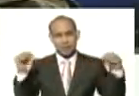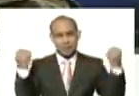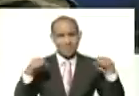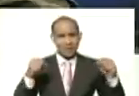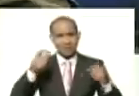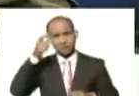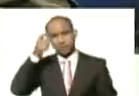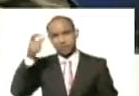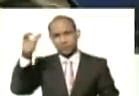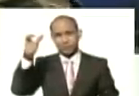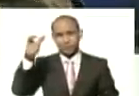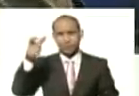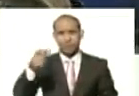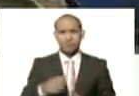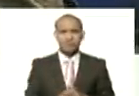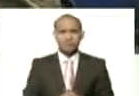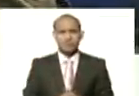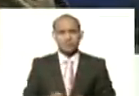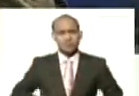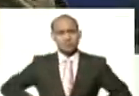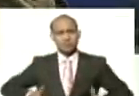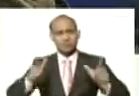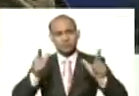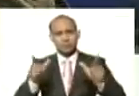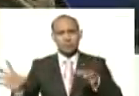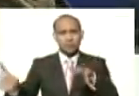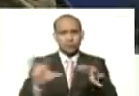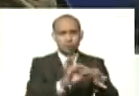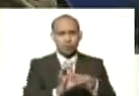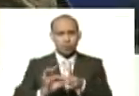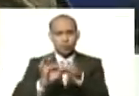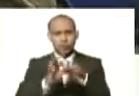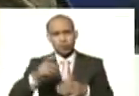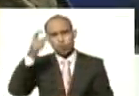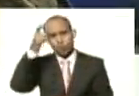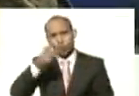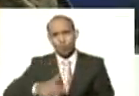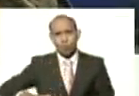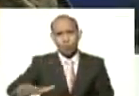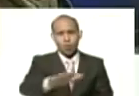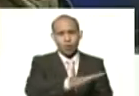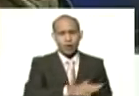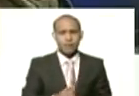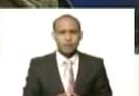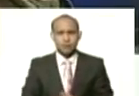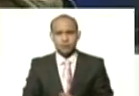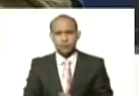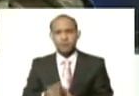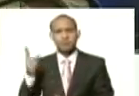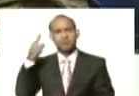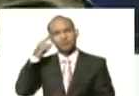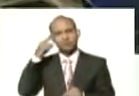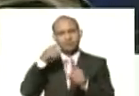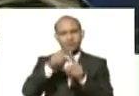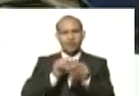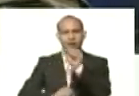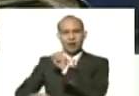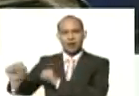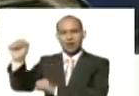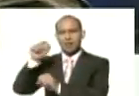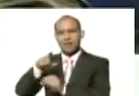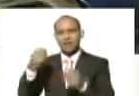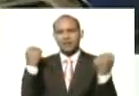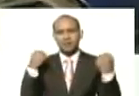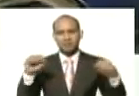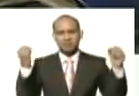integral de la nación, que ha permitido la cohesión y la unión del pueblo para la defensa. Entonces el ejercicio